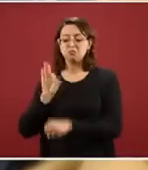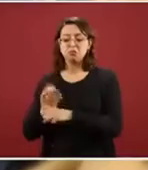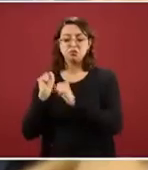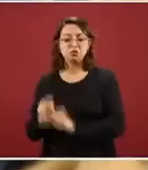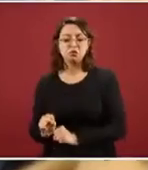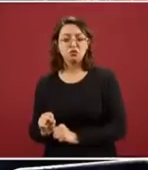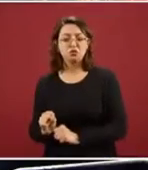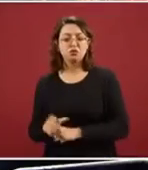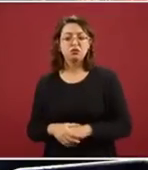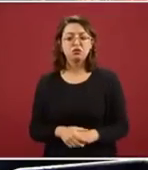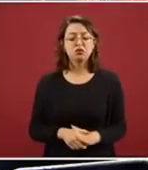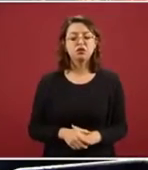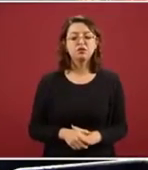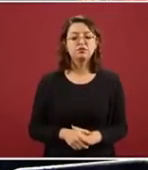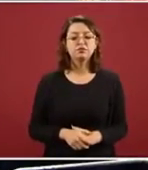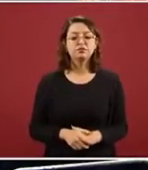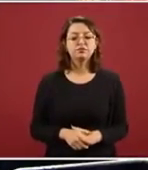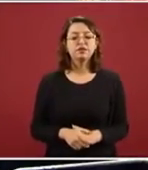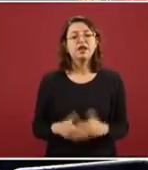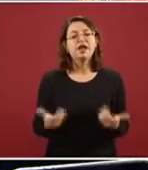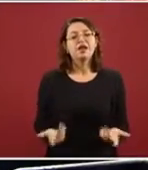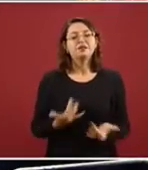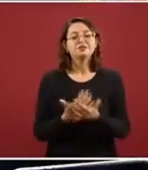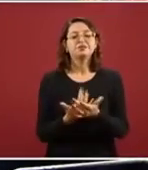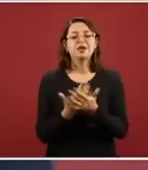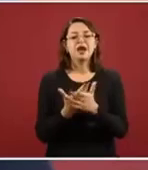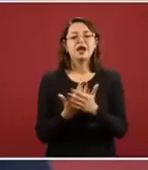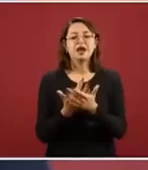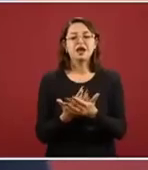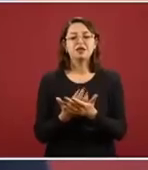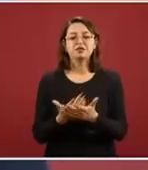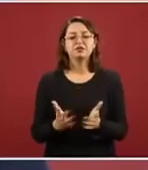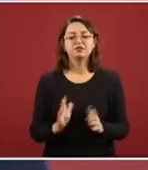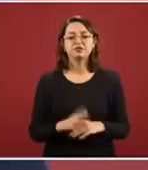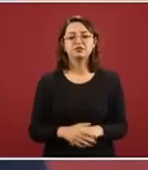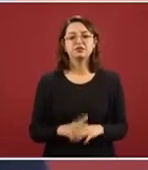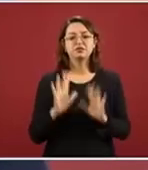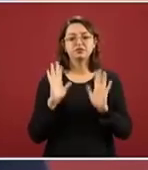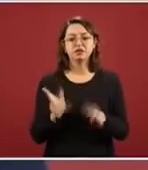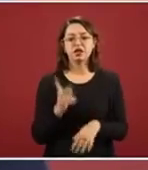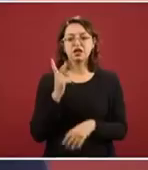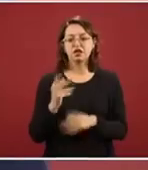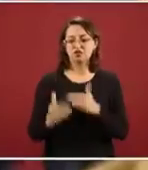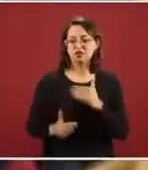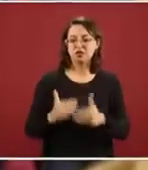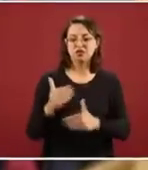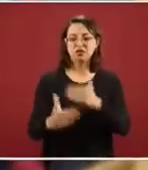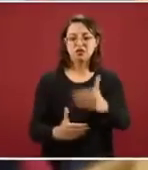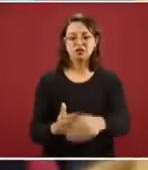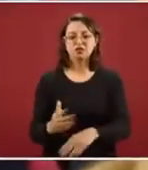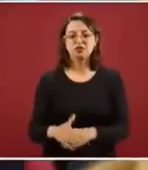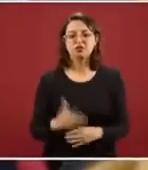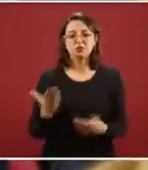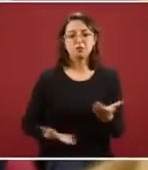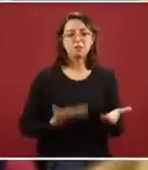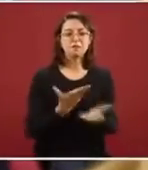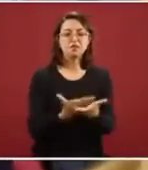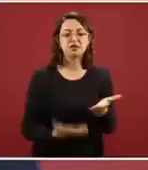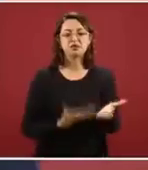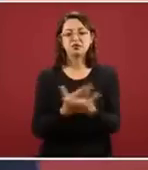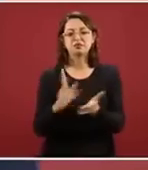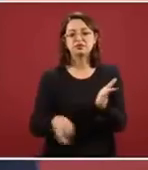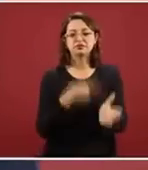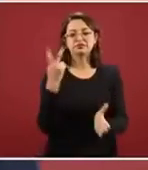eso porque si no, no íbamos a poder construir. Pero ya van dos etapas de esa solicitud de información que se niega. No, el propósito